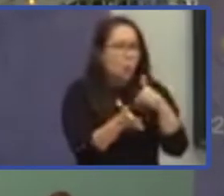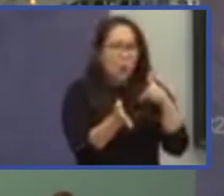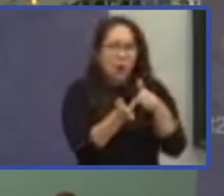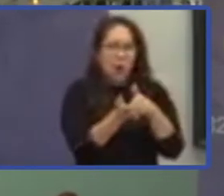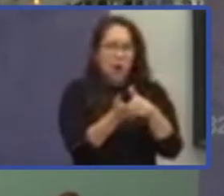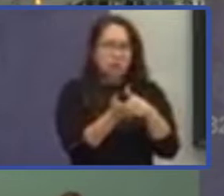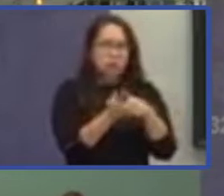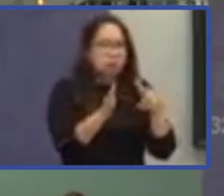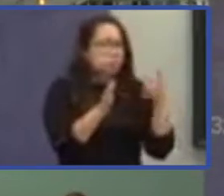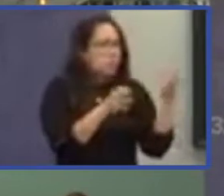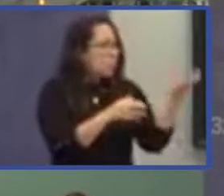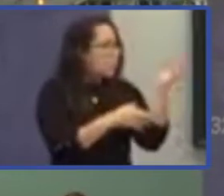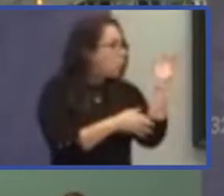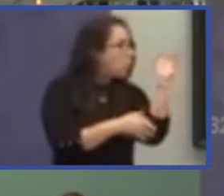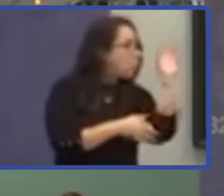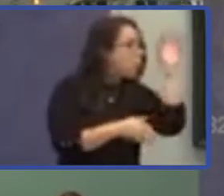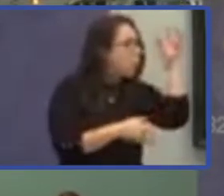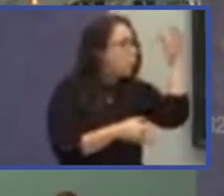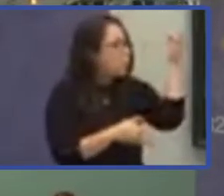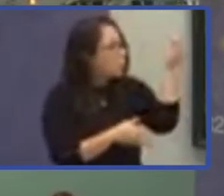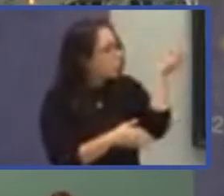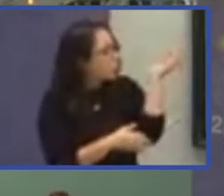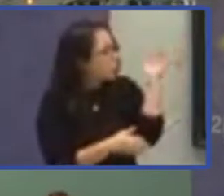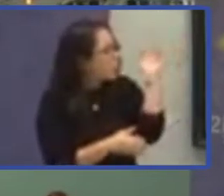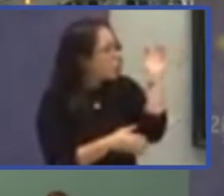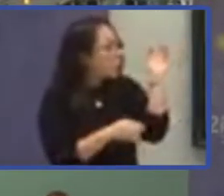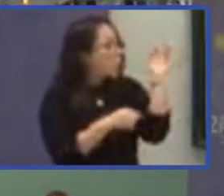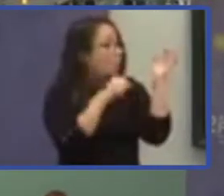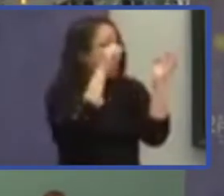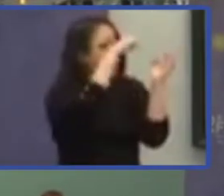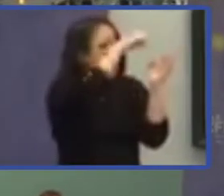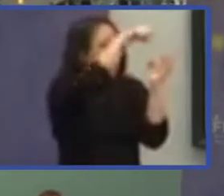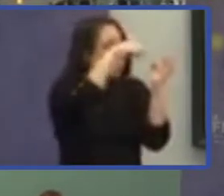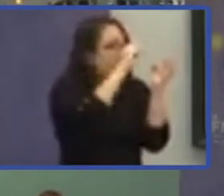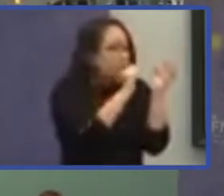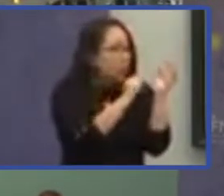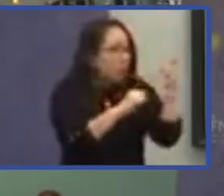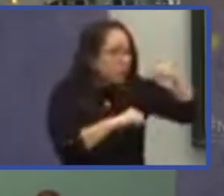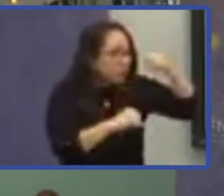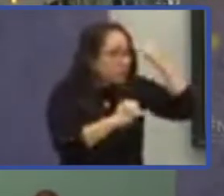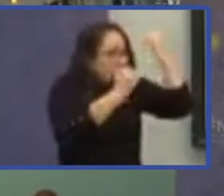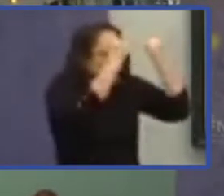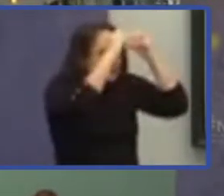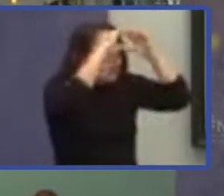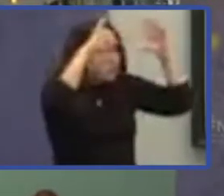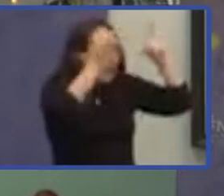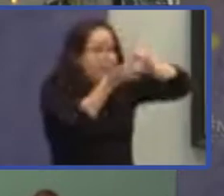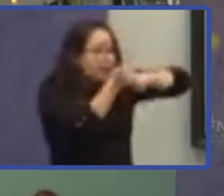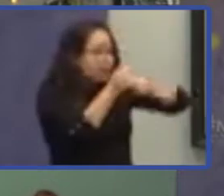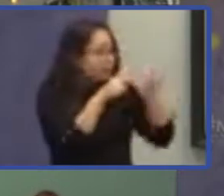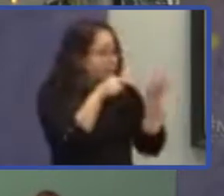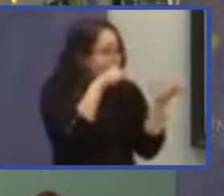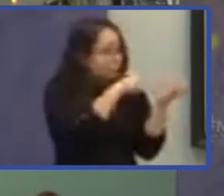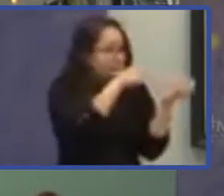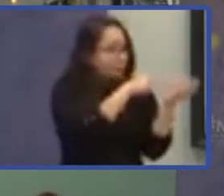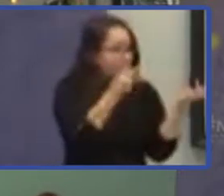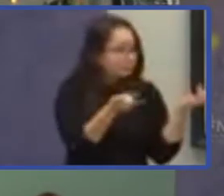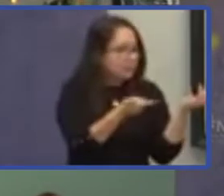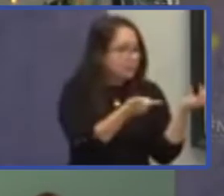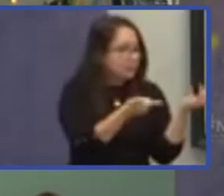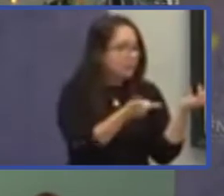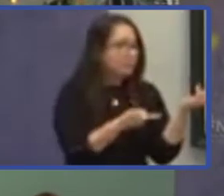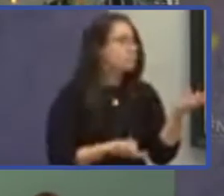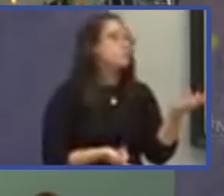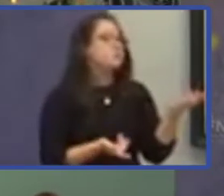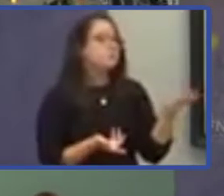imagínense en esa esfera está todo lo que ustedes pudieran haber imaginado jamás y entonces él dice lo